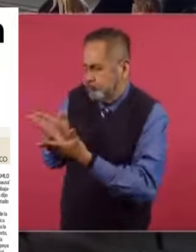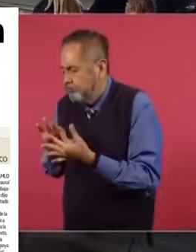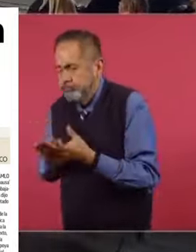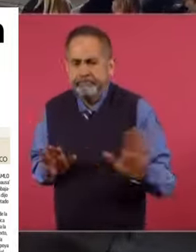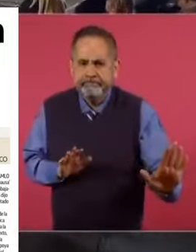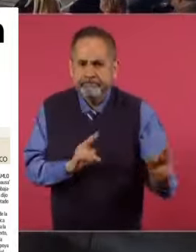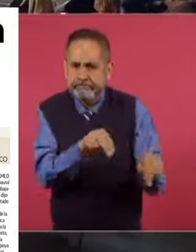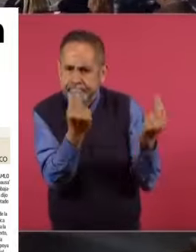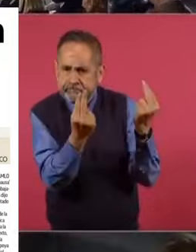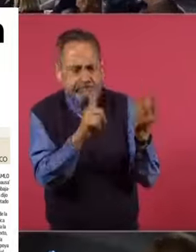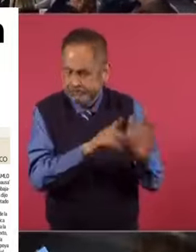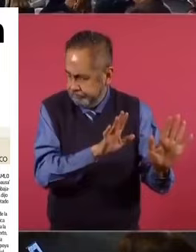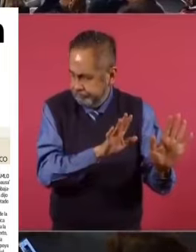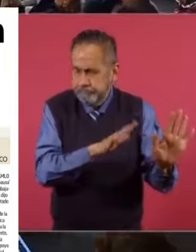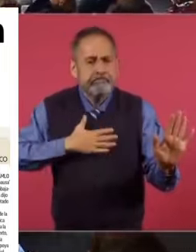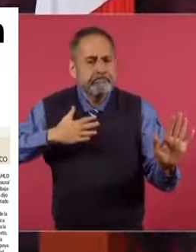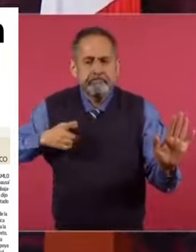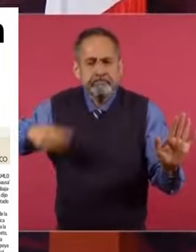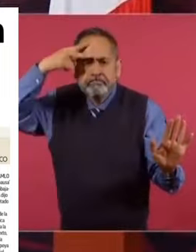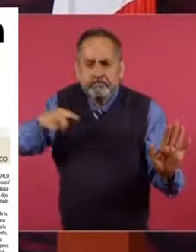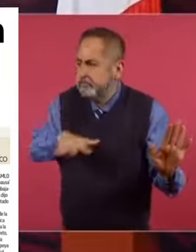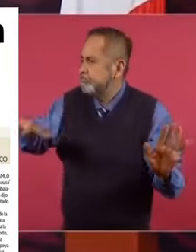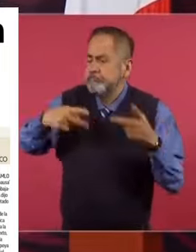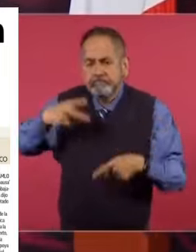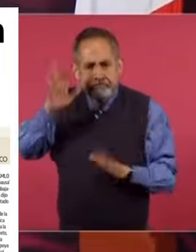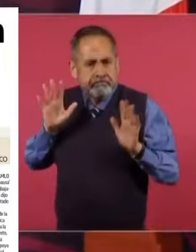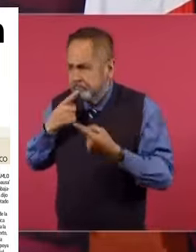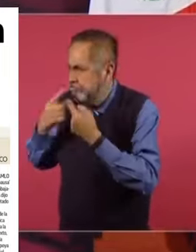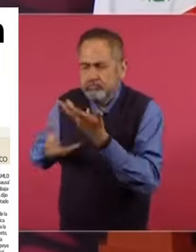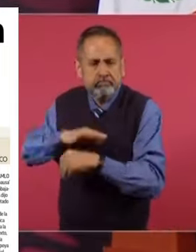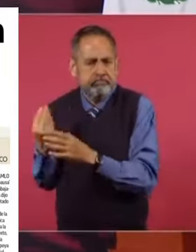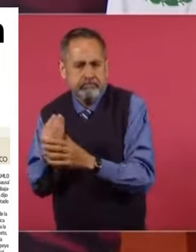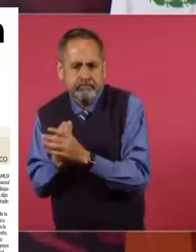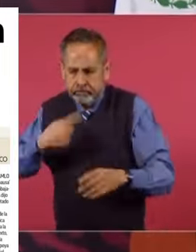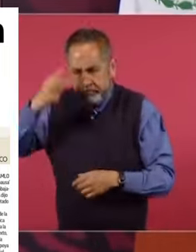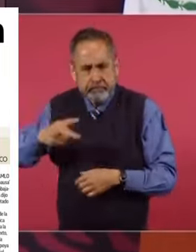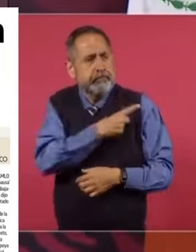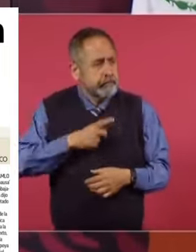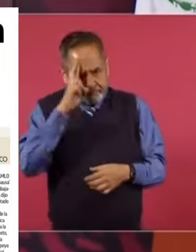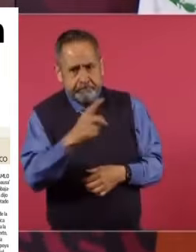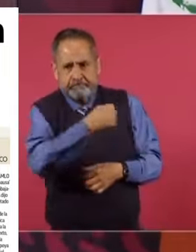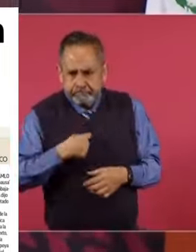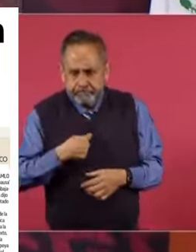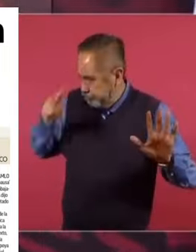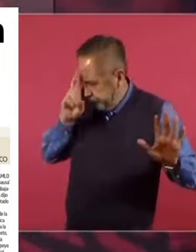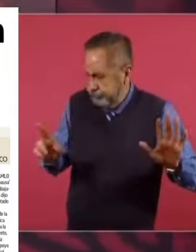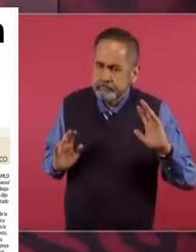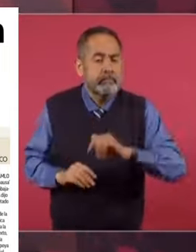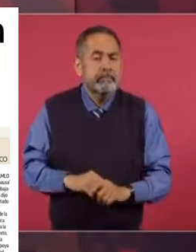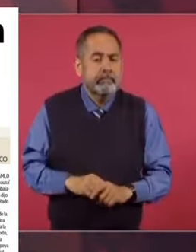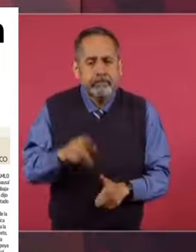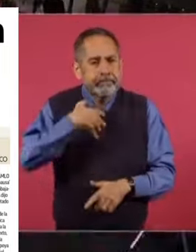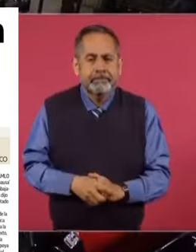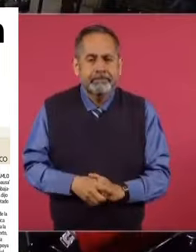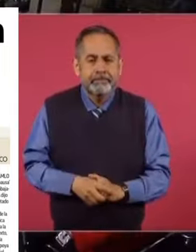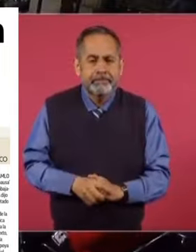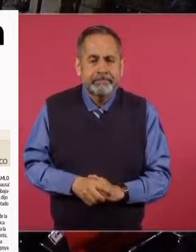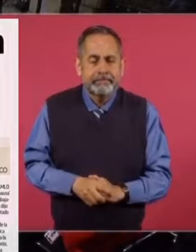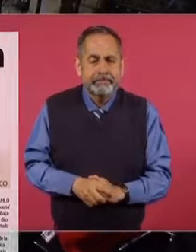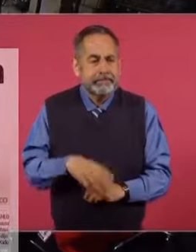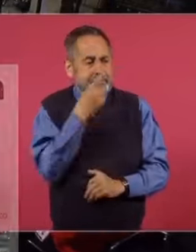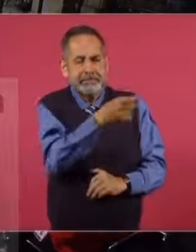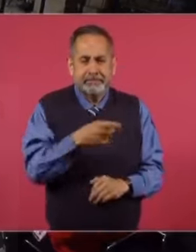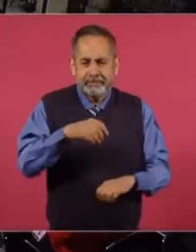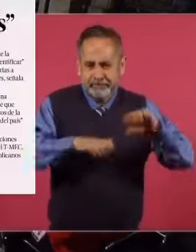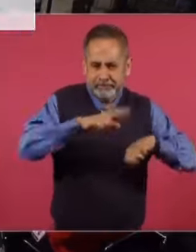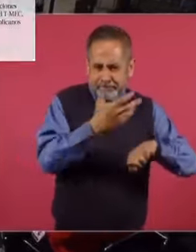asuntos que solo competen a los mexicanos. Es un asunto de respeto a nuestro país. Además, imagínense que dice el